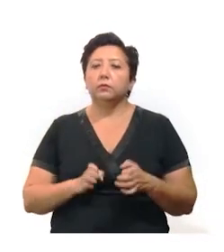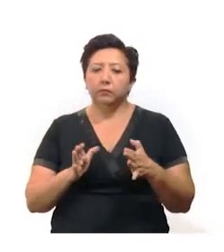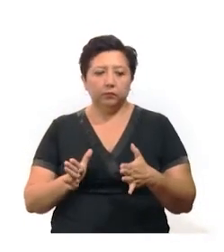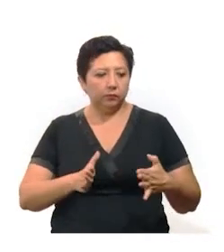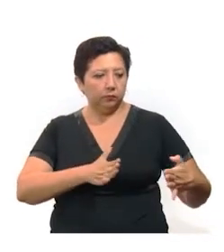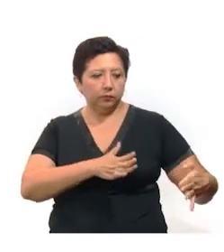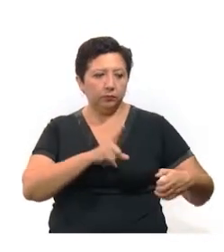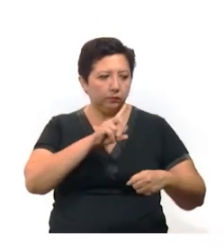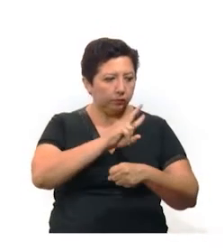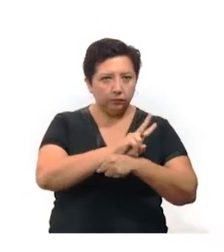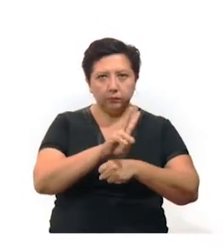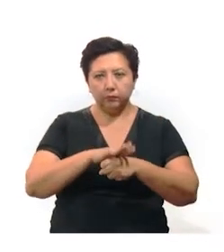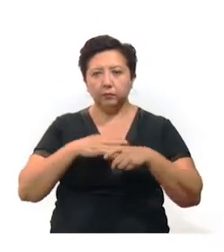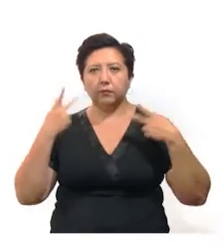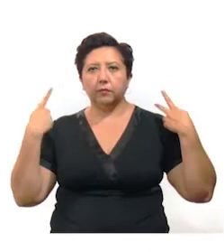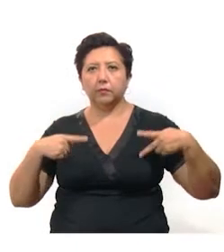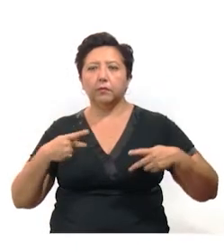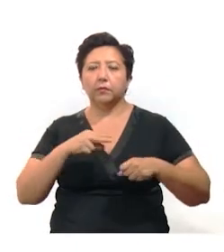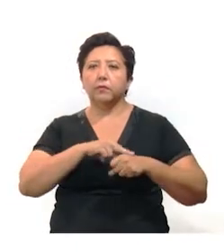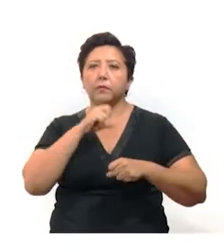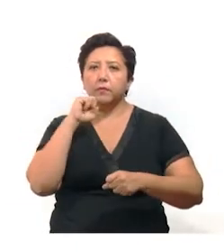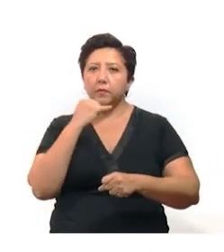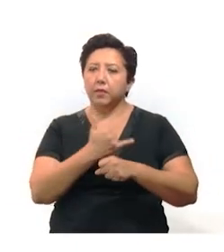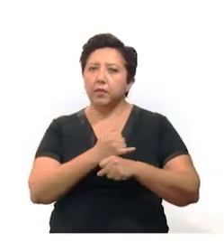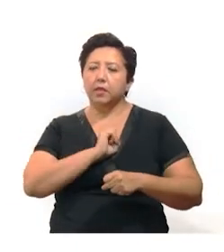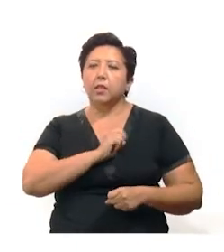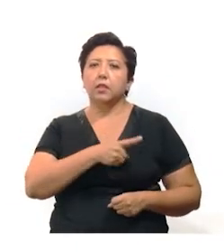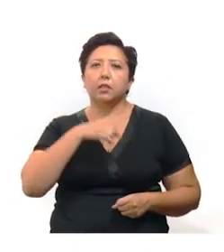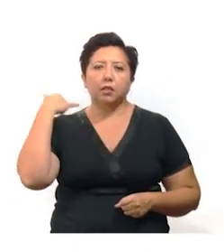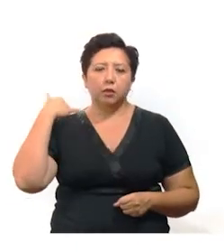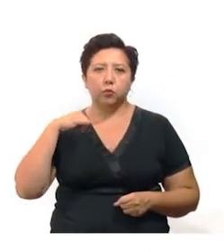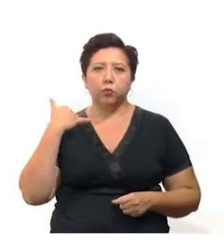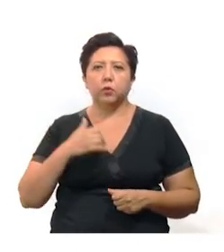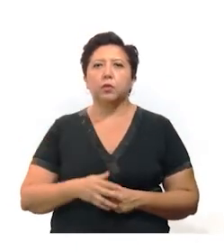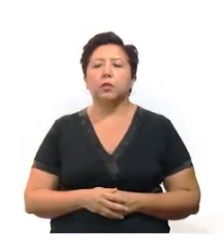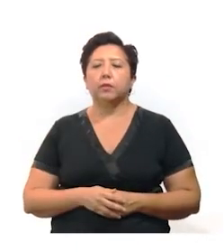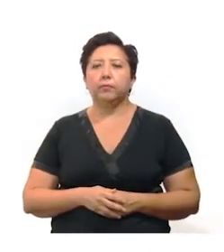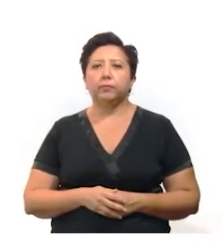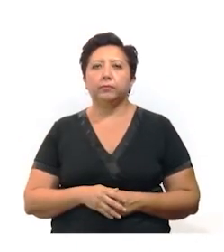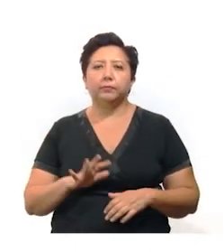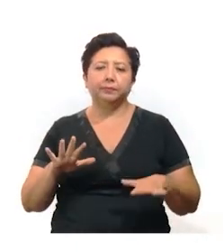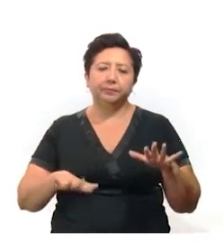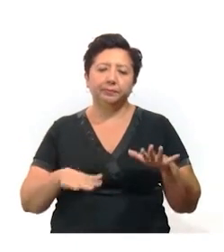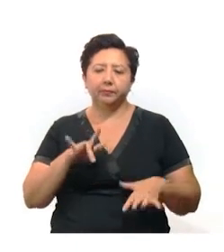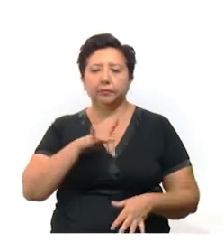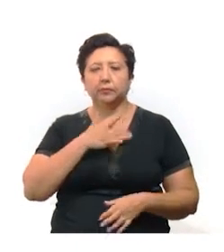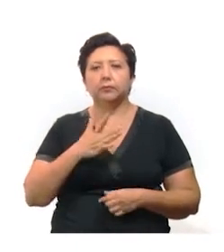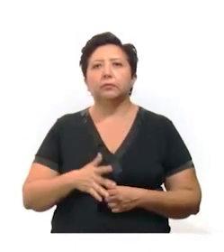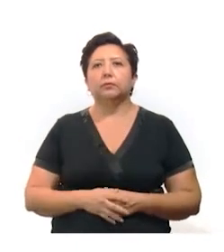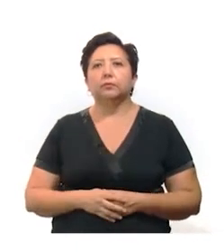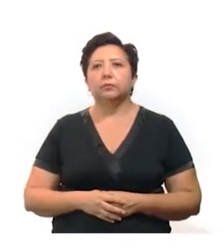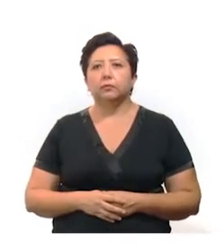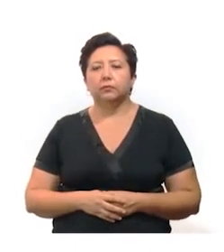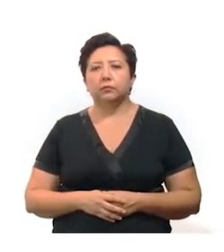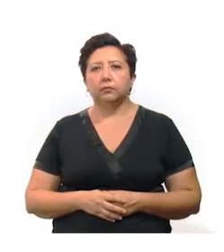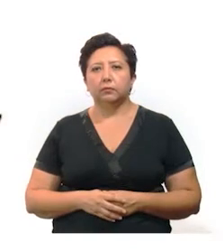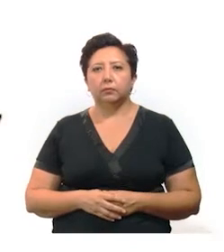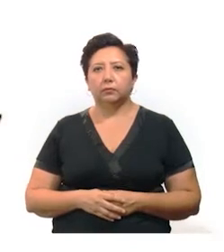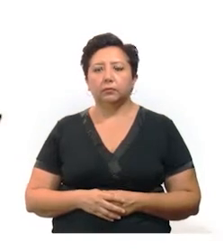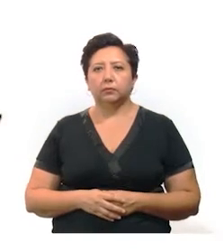estables, aislados y monitoreados constantemente por personal médico de la Secretaría de Salud de Yucatán. Presentan síntomas